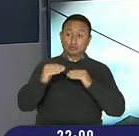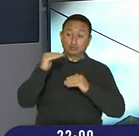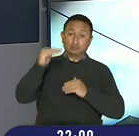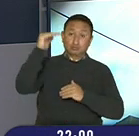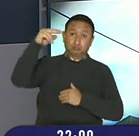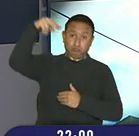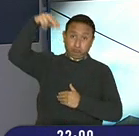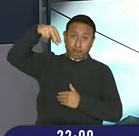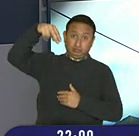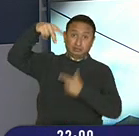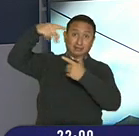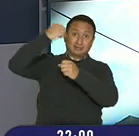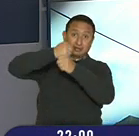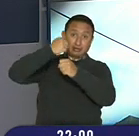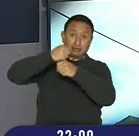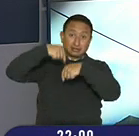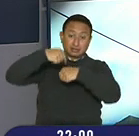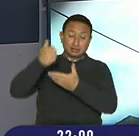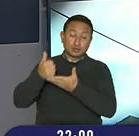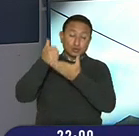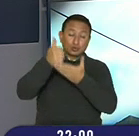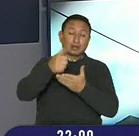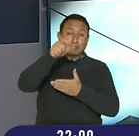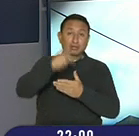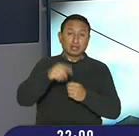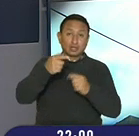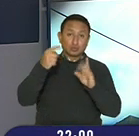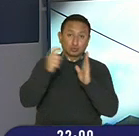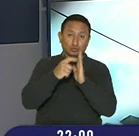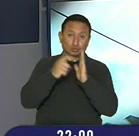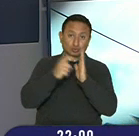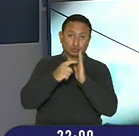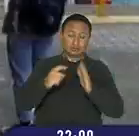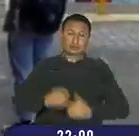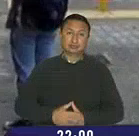plantas, donde trabajaba como ayudante del maestro soldador.